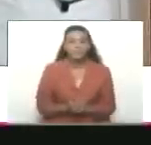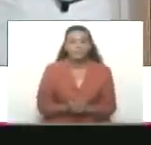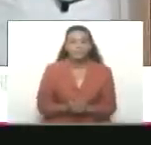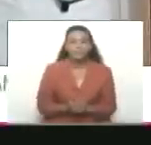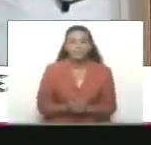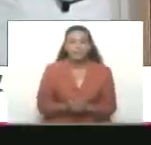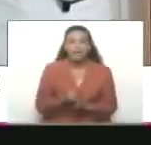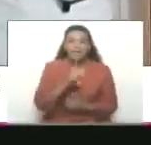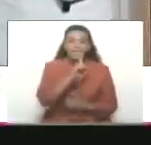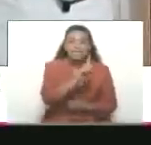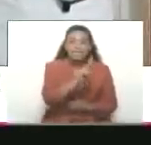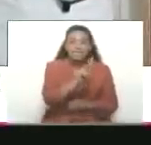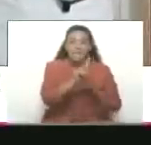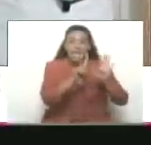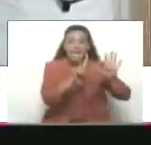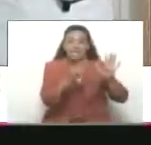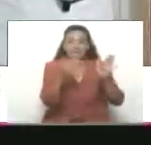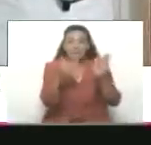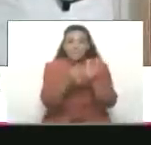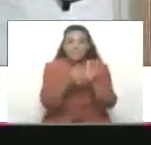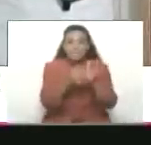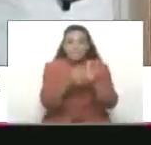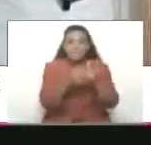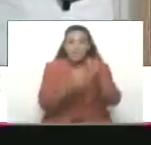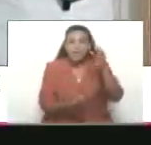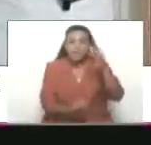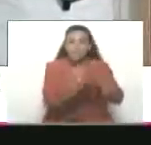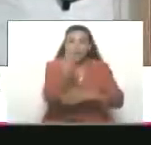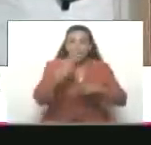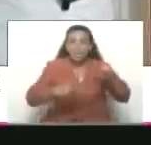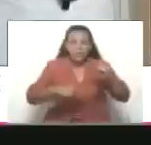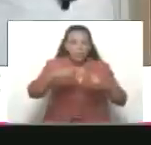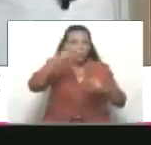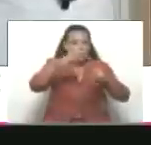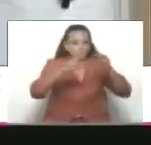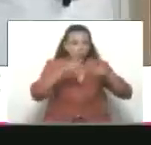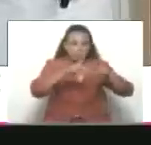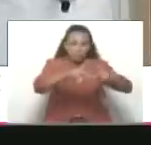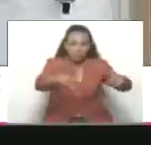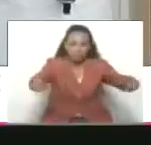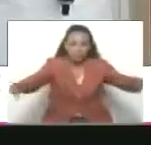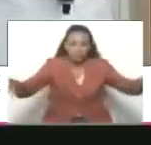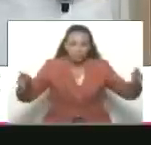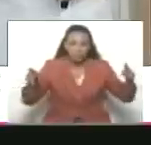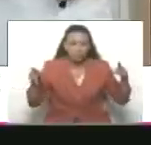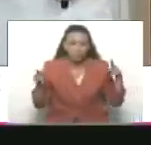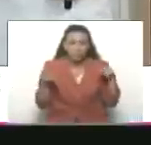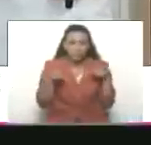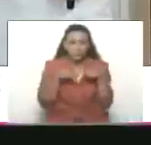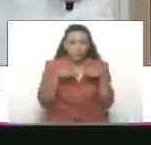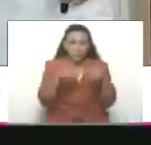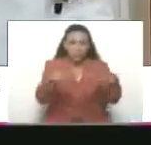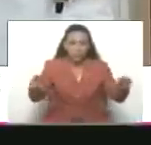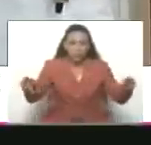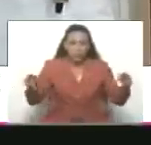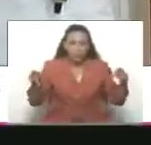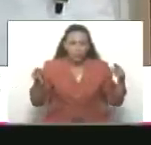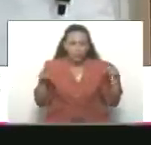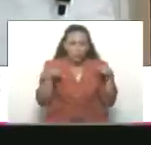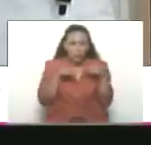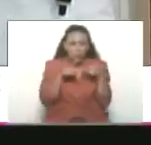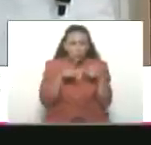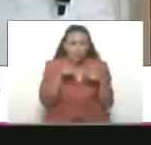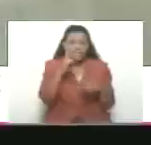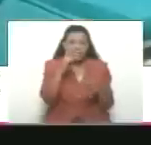que en 7000 m cuadrad de construcción de felicidad de alegría entregándolo hoy a un